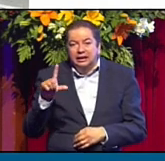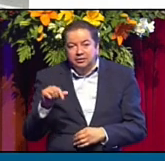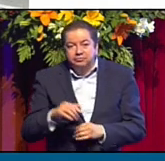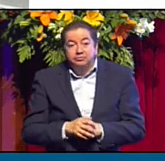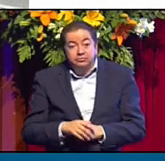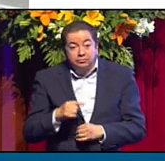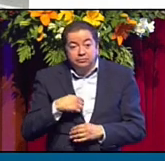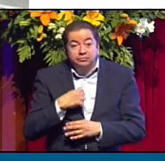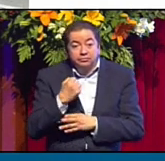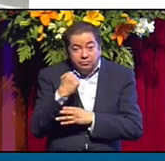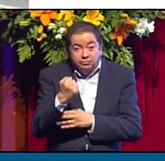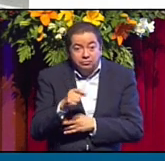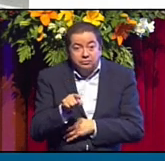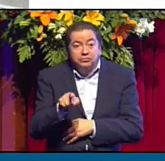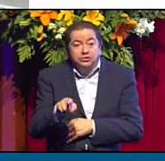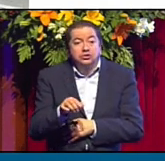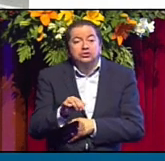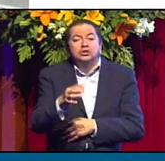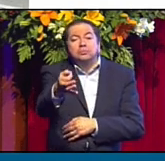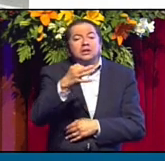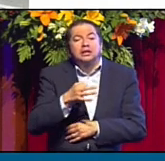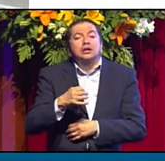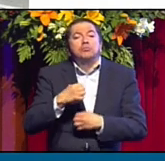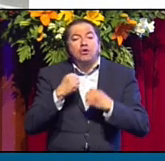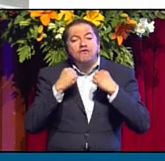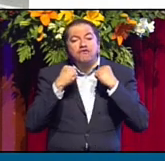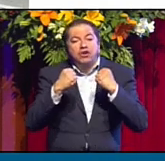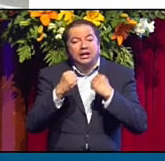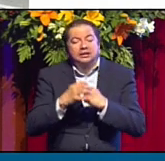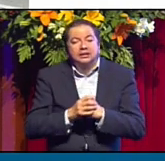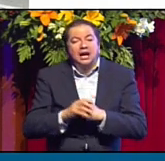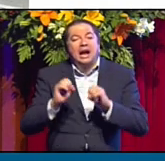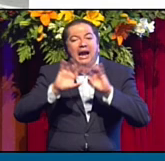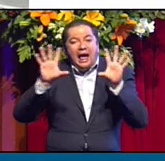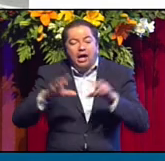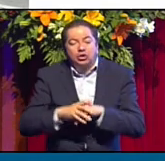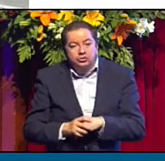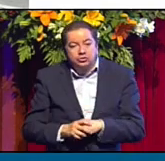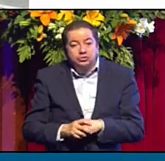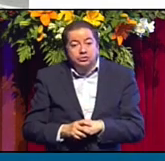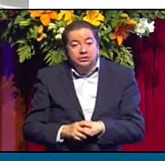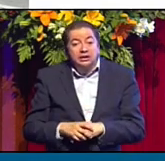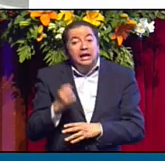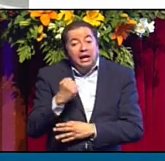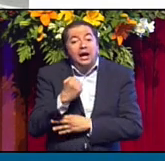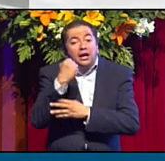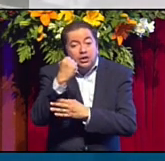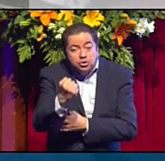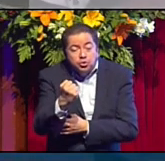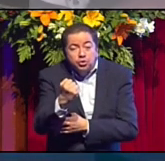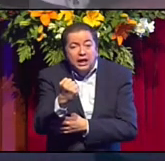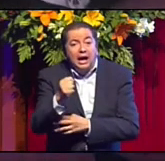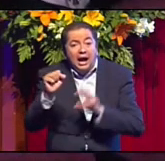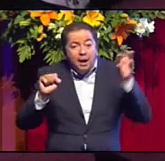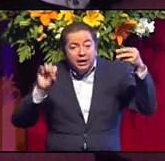le ha ayudado, y dígalo fuerte y claro, que todo Chile lo va a escuchar. ¿Le han ayudado las cámaras de